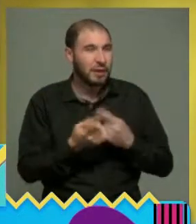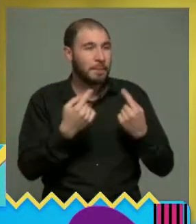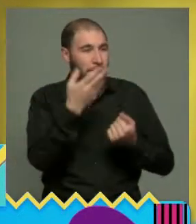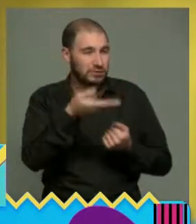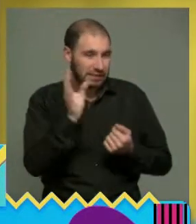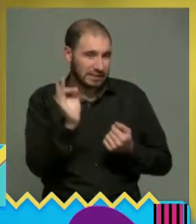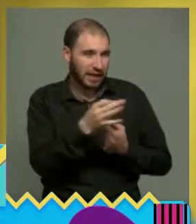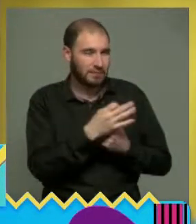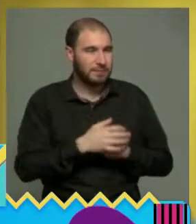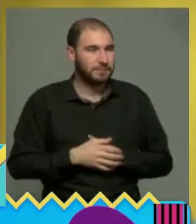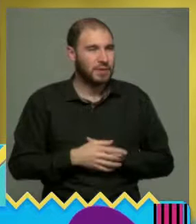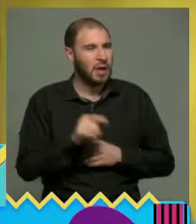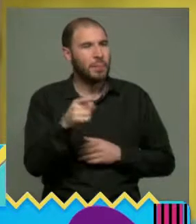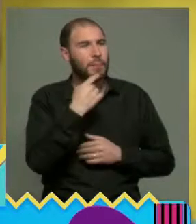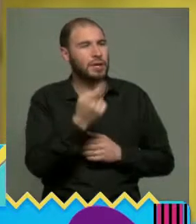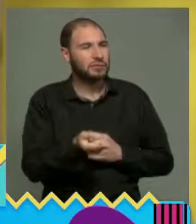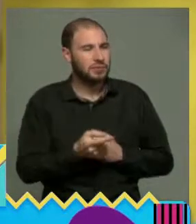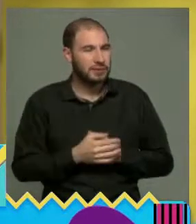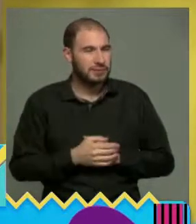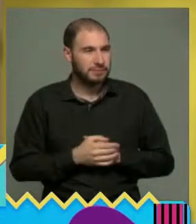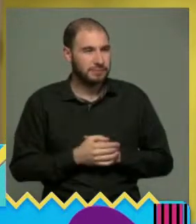la gente lo sepa. Vos preguntabas si